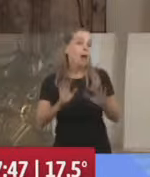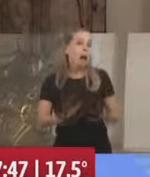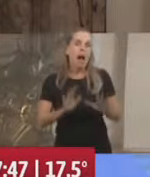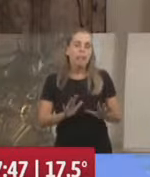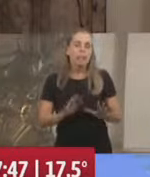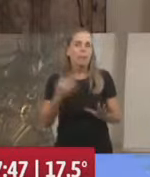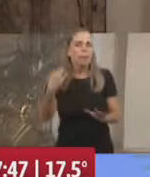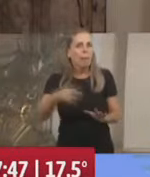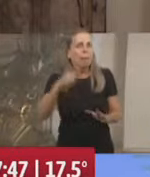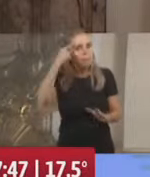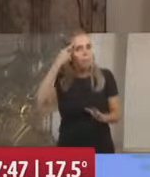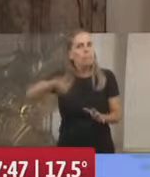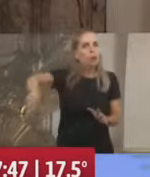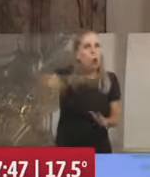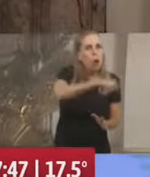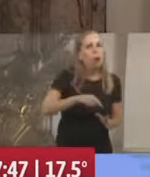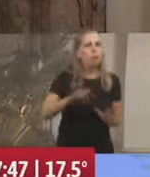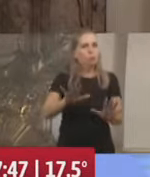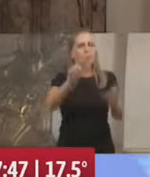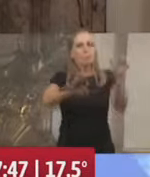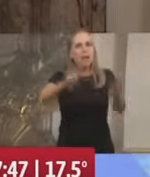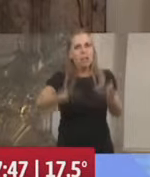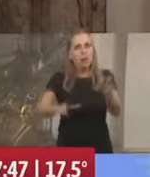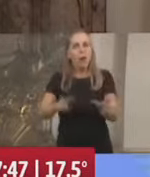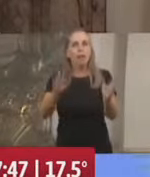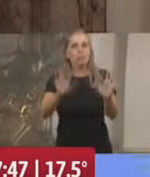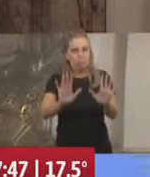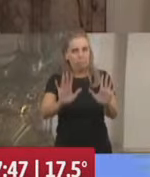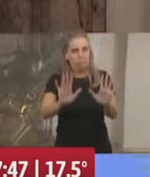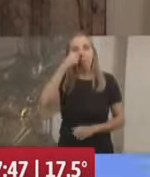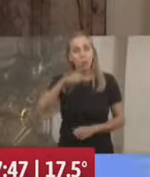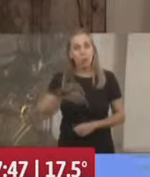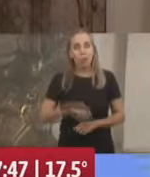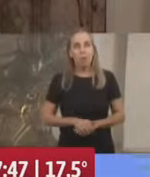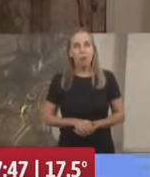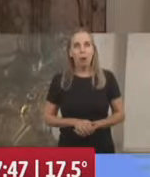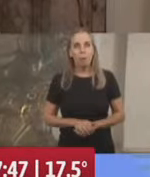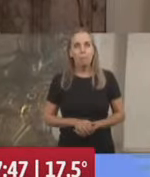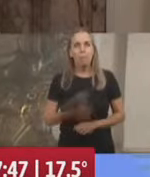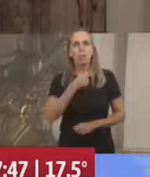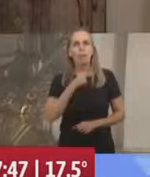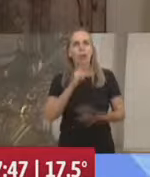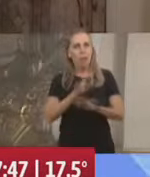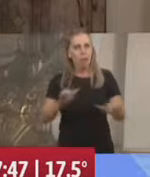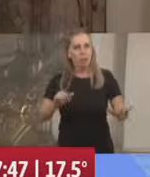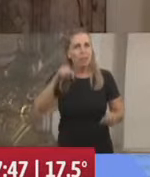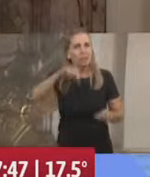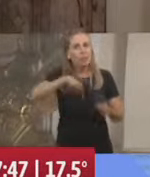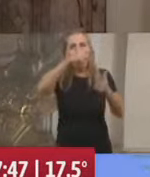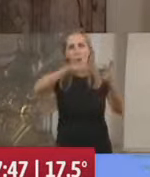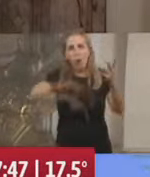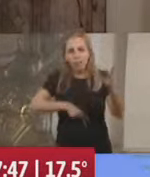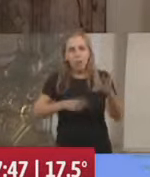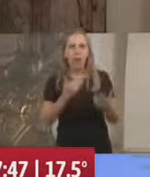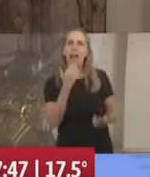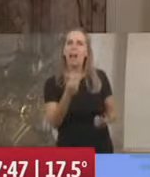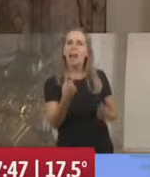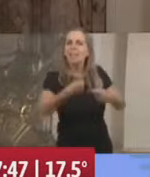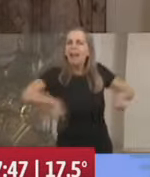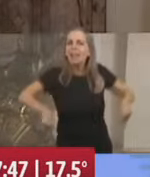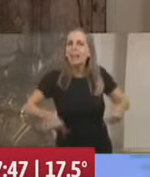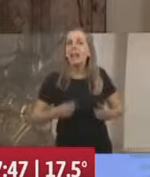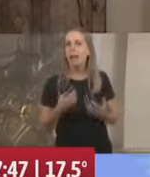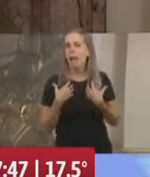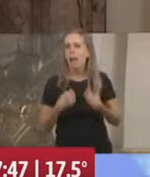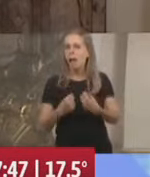determinadas segundas y terceras líneas, y en algunos casos primeras líneas enquistadas en el gobierno, que vienen de la gestión anterior. Macri siente que él ha